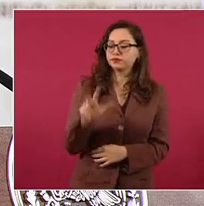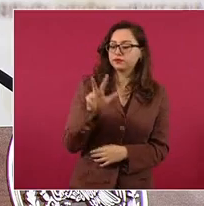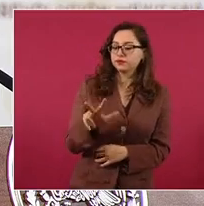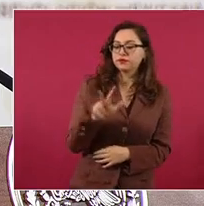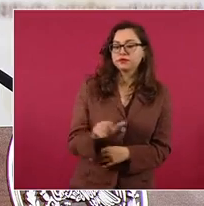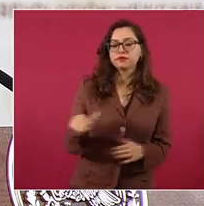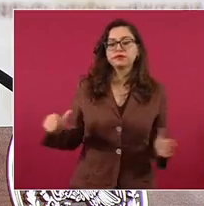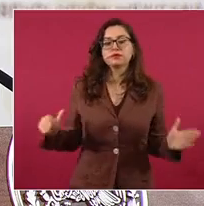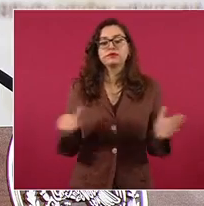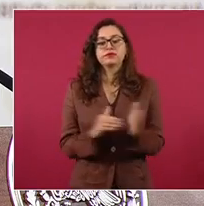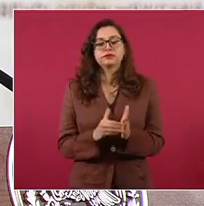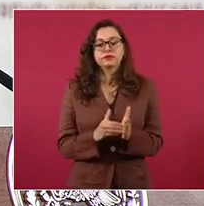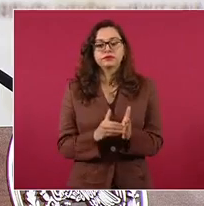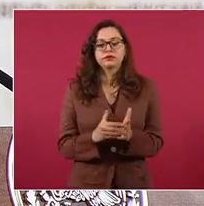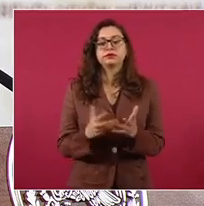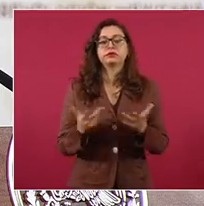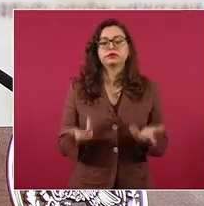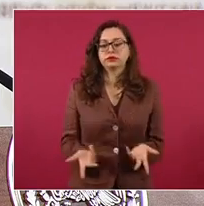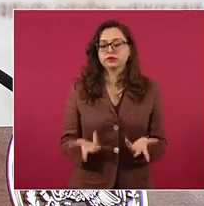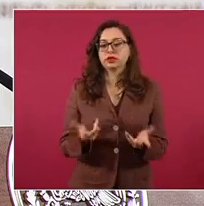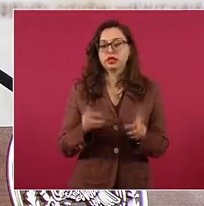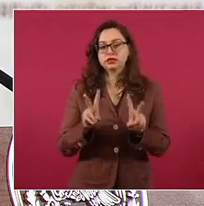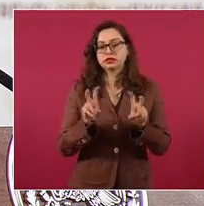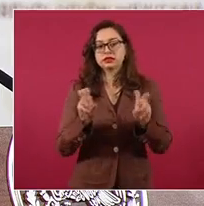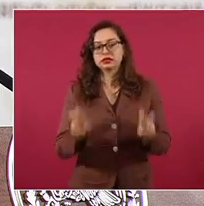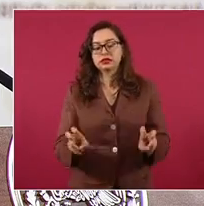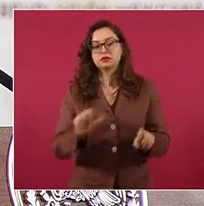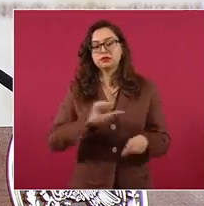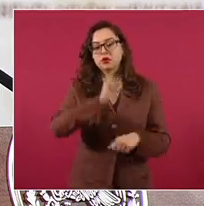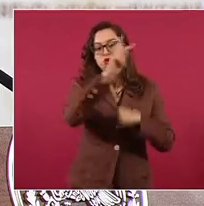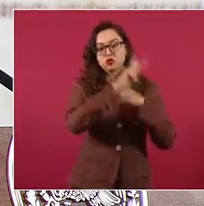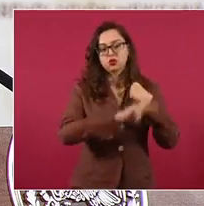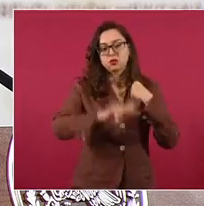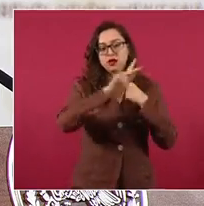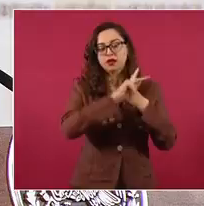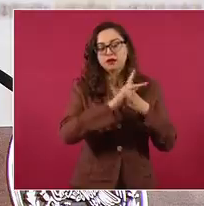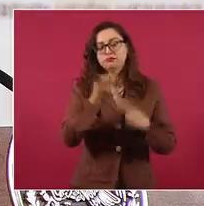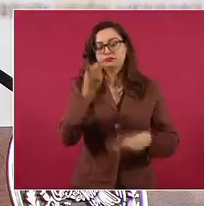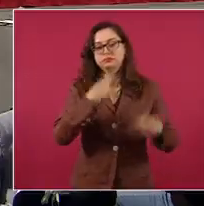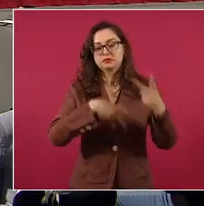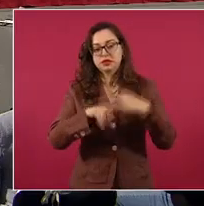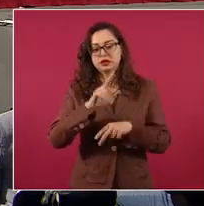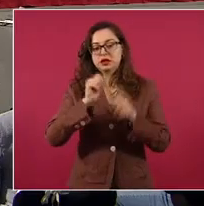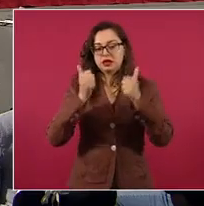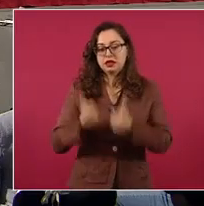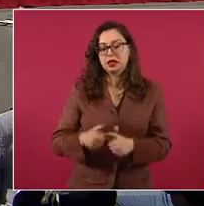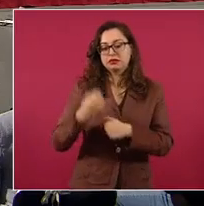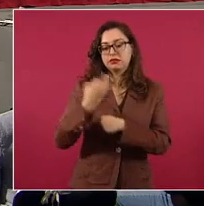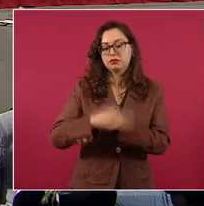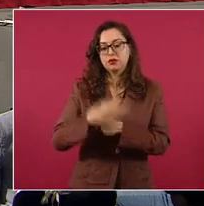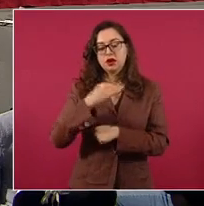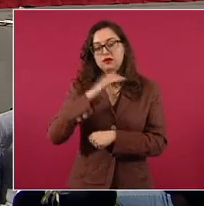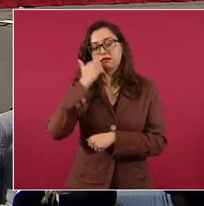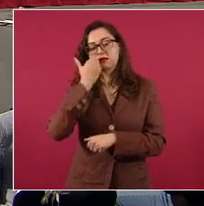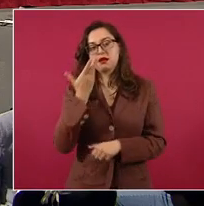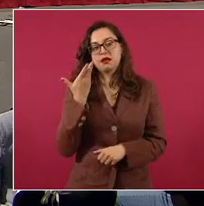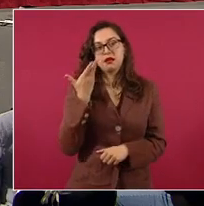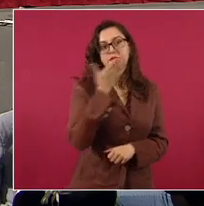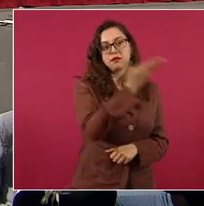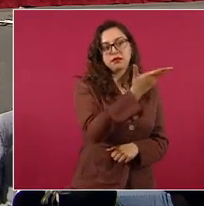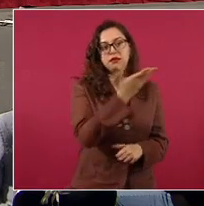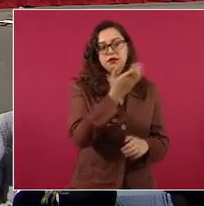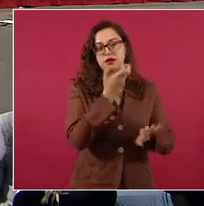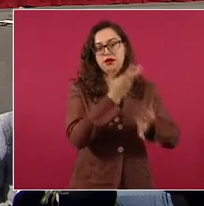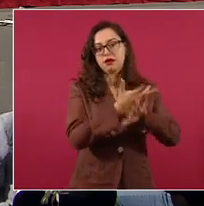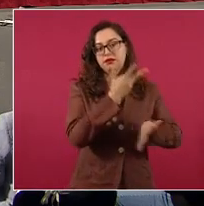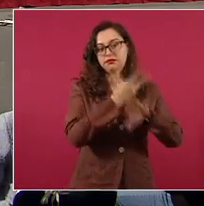118.000 son las relacionadas con la internación de extranjeros con solicitudes de asilo a Estados Unidos y otros instrumentos migratorios como